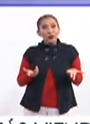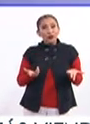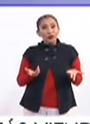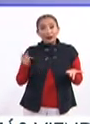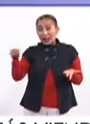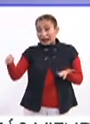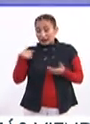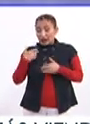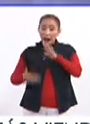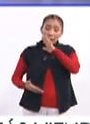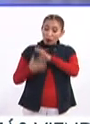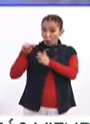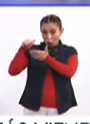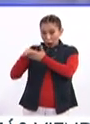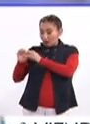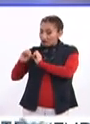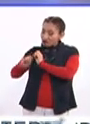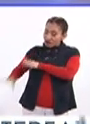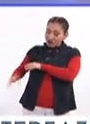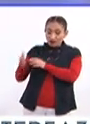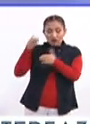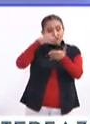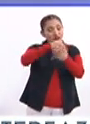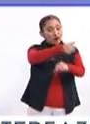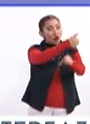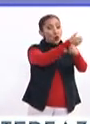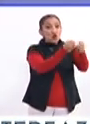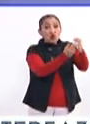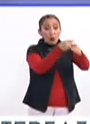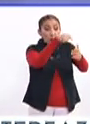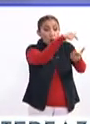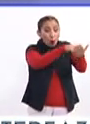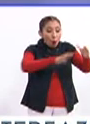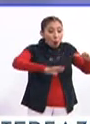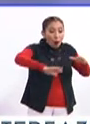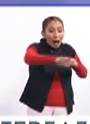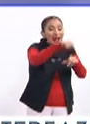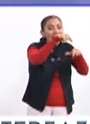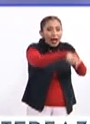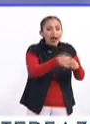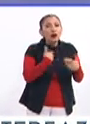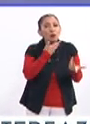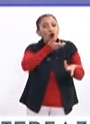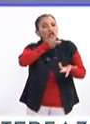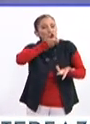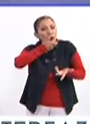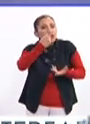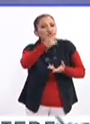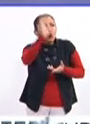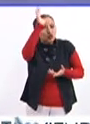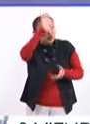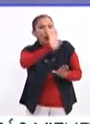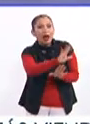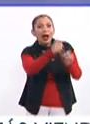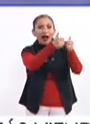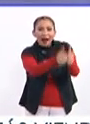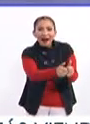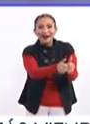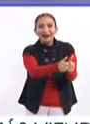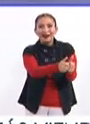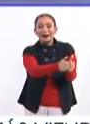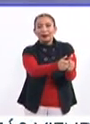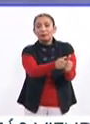donde esté, ahí donde vuelva a fundar su núcleo familiar, ahí donde vuelva, lleva su tradición, lleva su cultura. Claro. Y